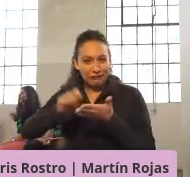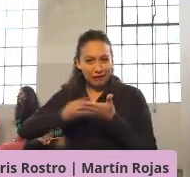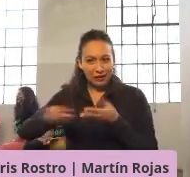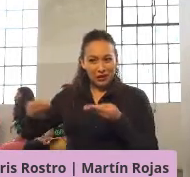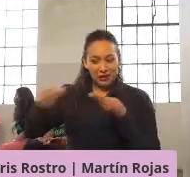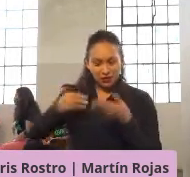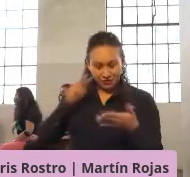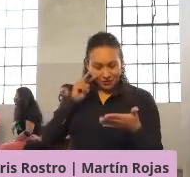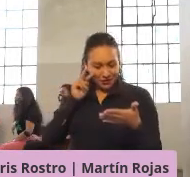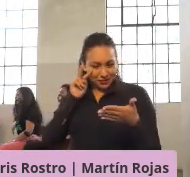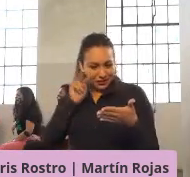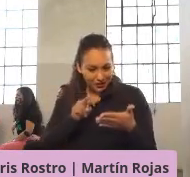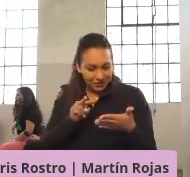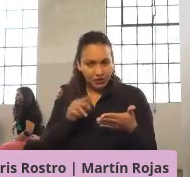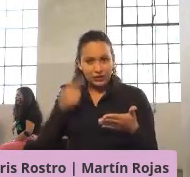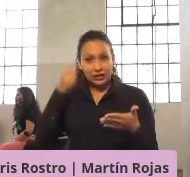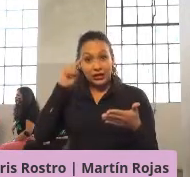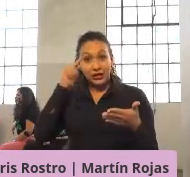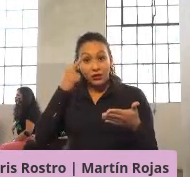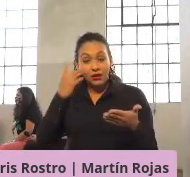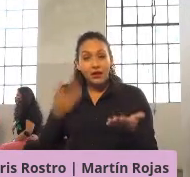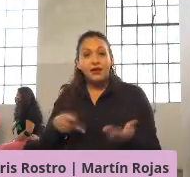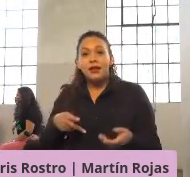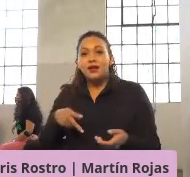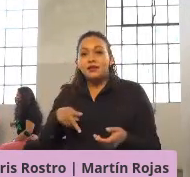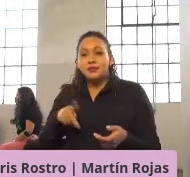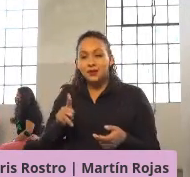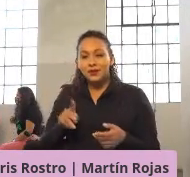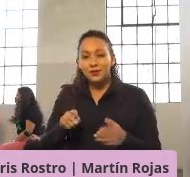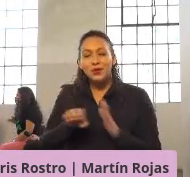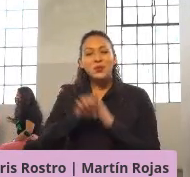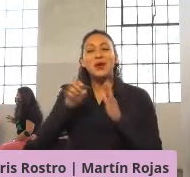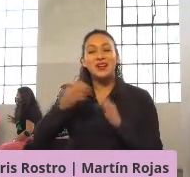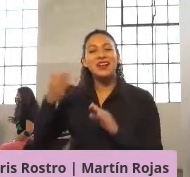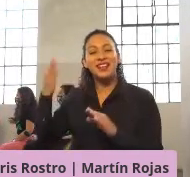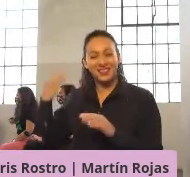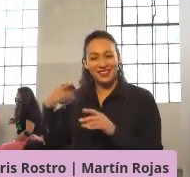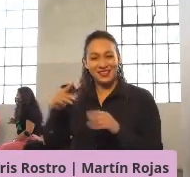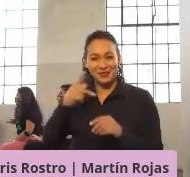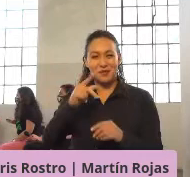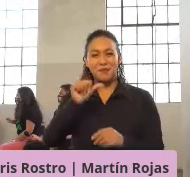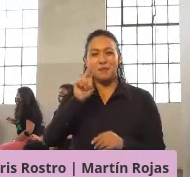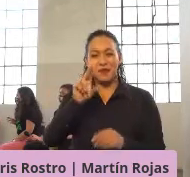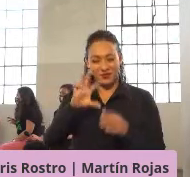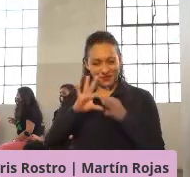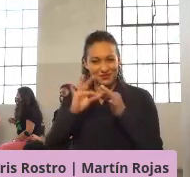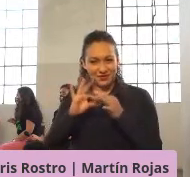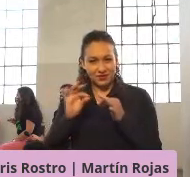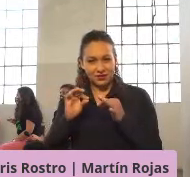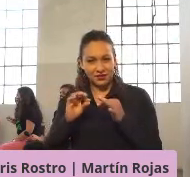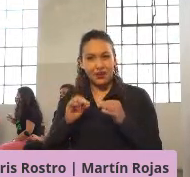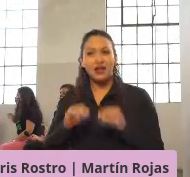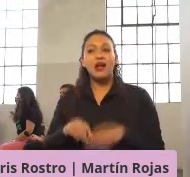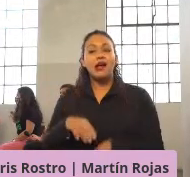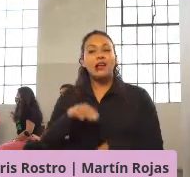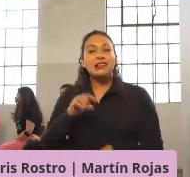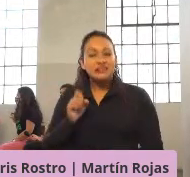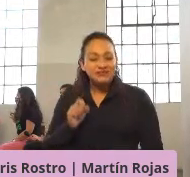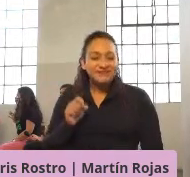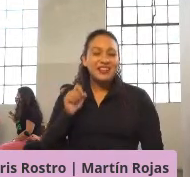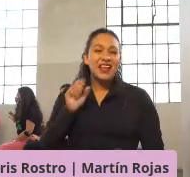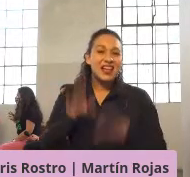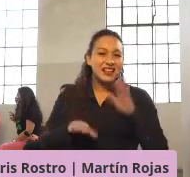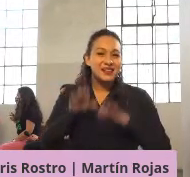dentro de lo chido también ha habido cosas, o sea, lo que les contaba, por ejemplo, Pau hace rato, ese yo creo que ha sido uno de los proyectos más preciosos que hemos